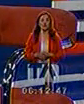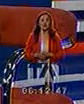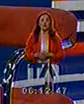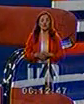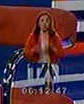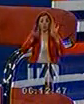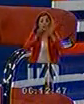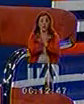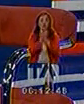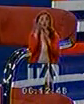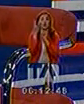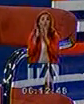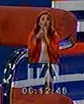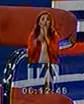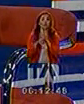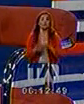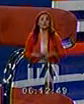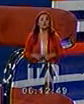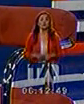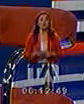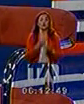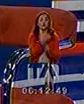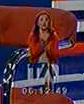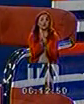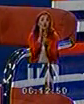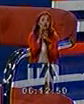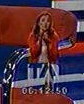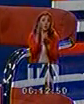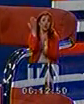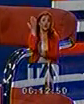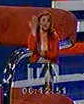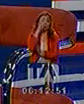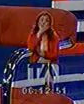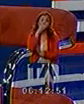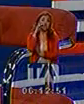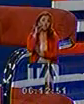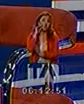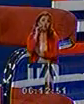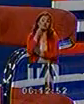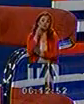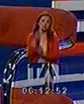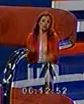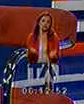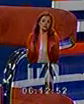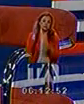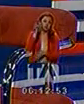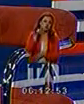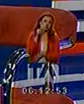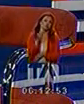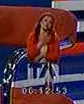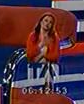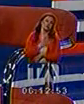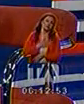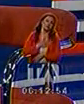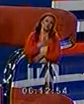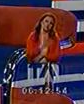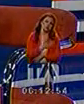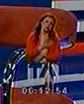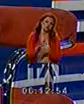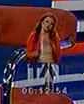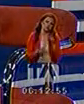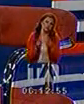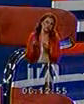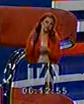6 de la mañana con 12 minutos. La Defensoría del Pueblo y el alcalde Jaime Nebot instaron al Estado a devolver la confianza